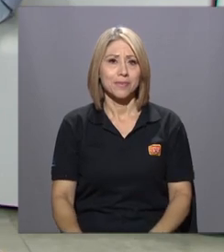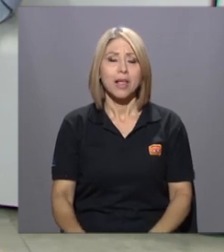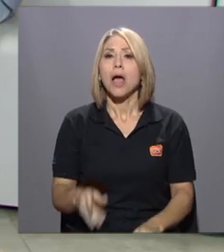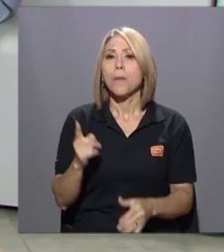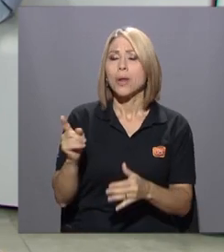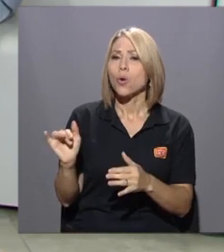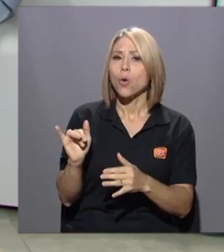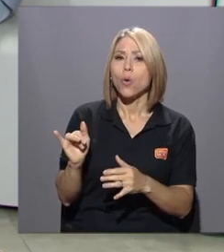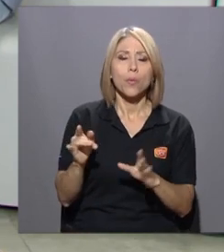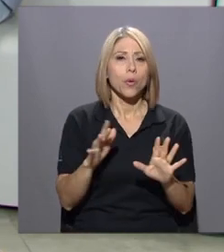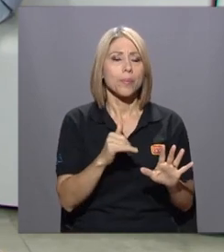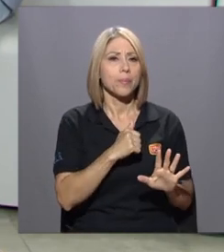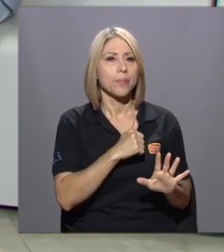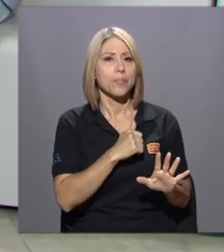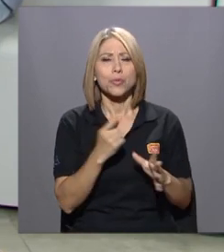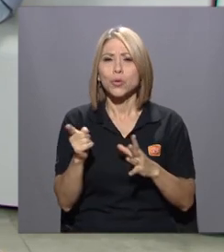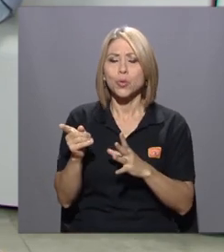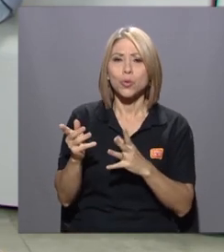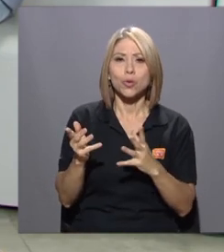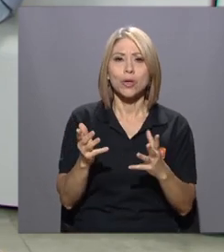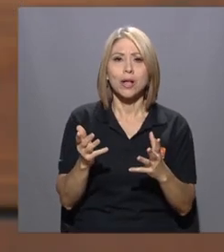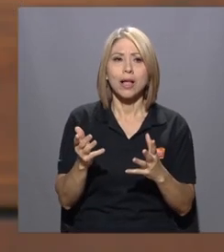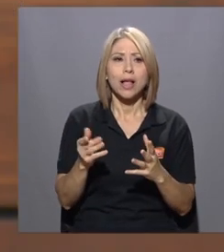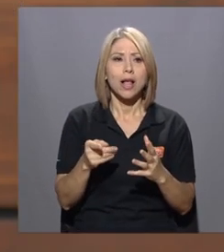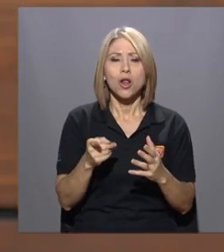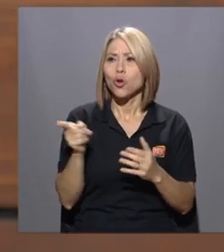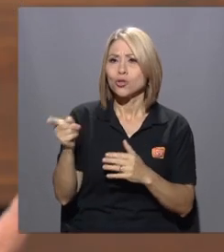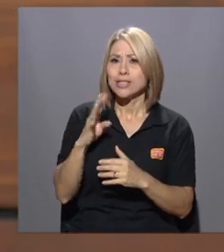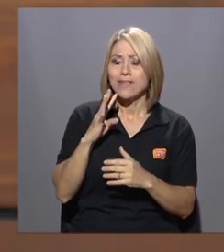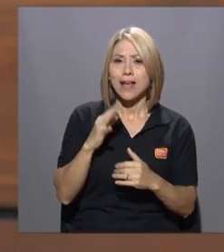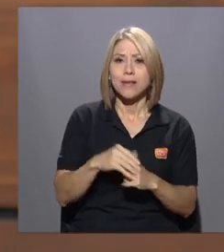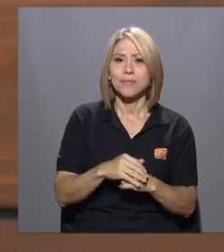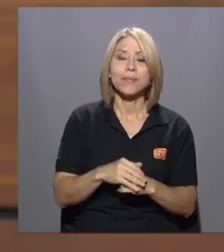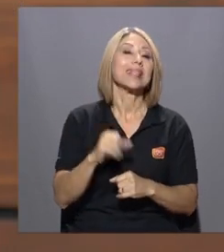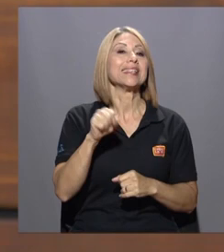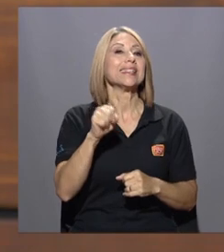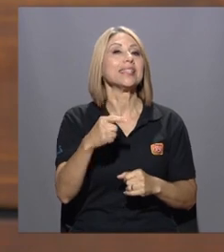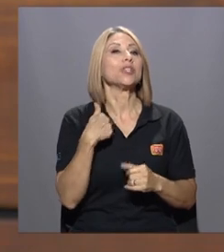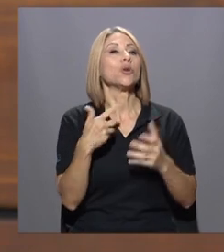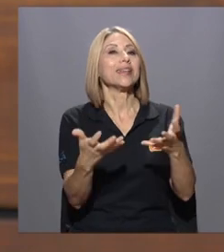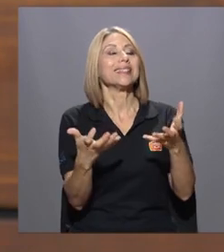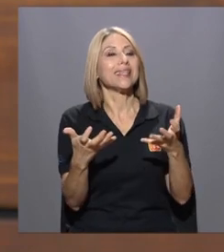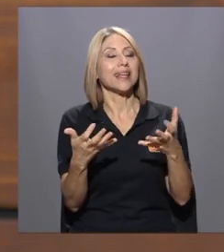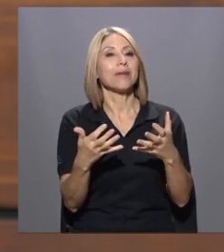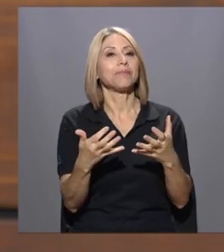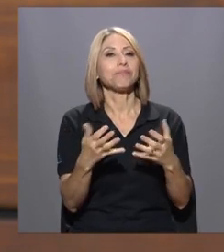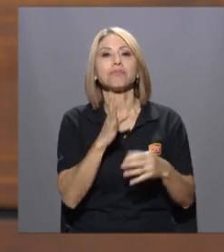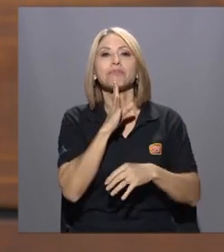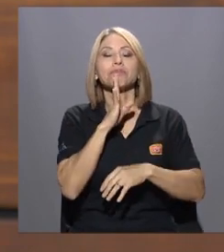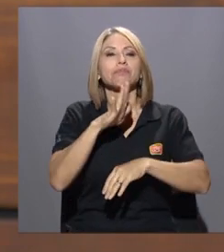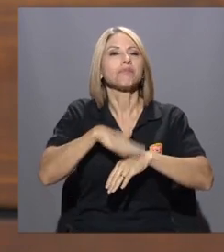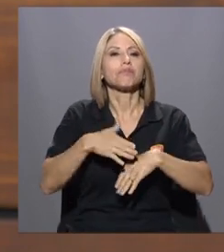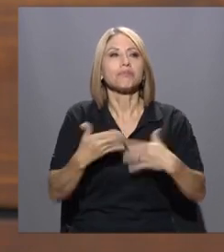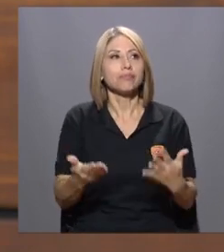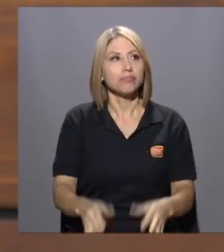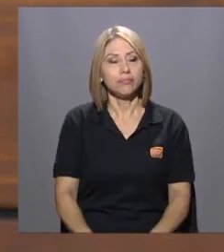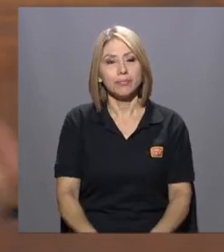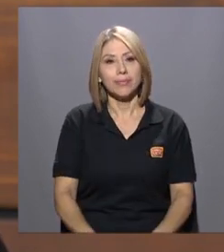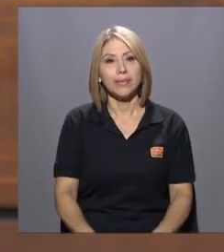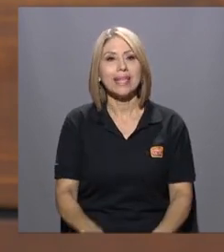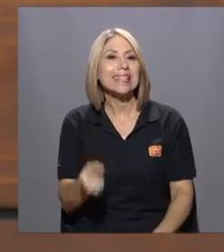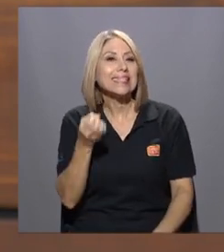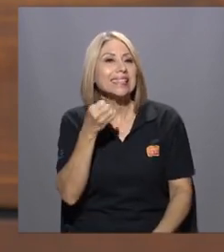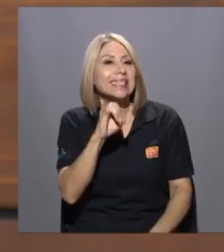Retomando un poco la reflexión que estaba haciendo usted, sí, inclusive. Claro. Uh-huh. Sí, yo quisiera hacer lo siguiente, referencia a lo siguiente. Si